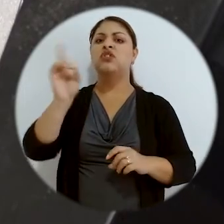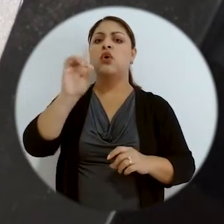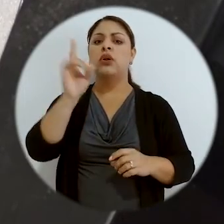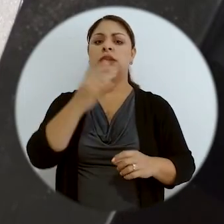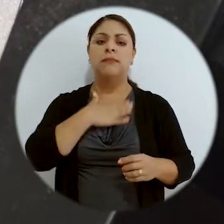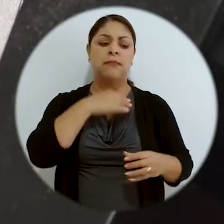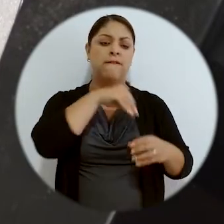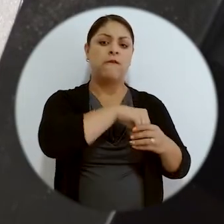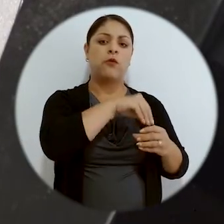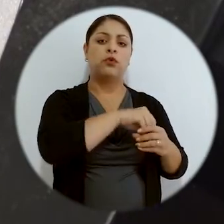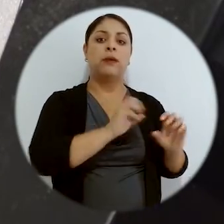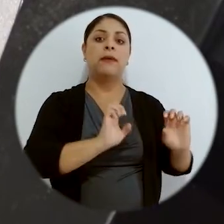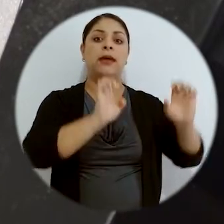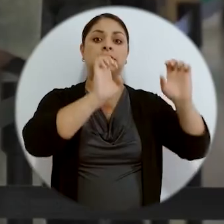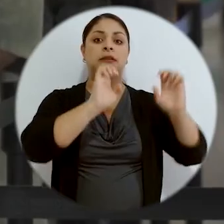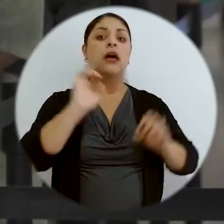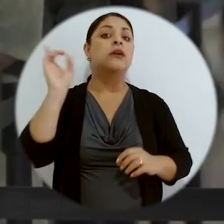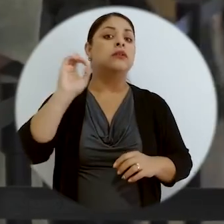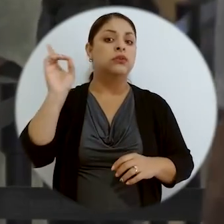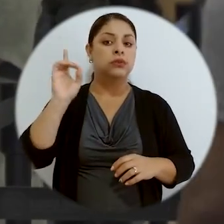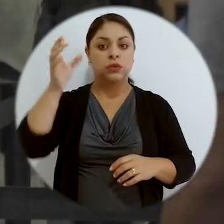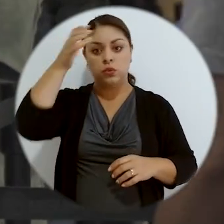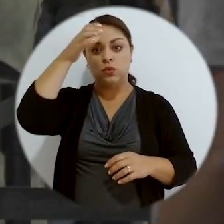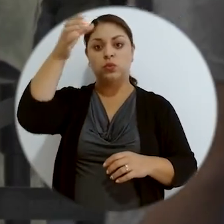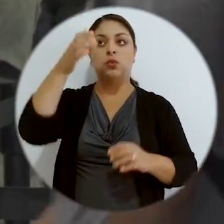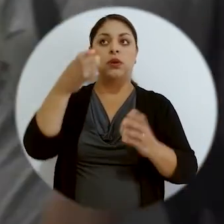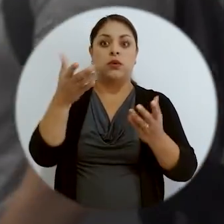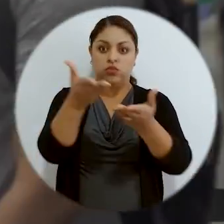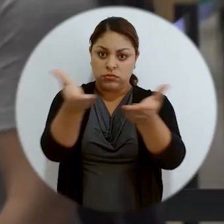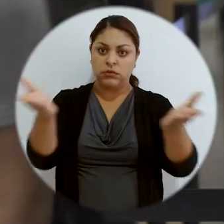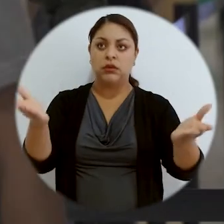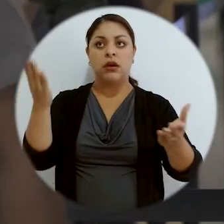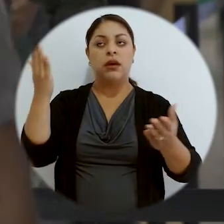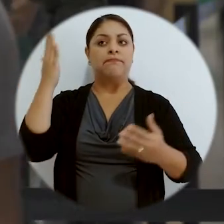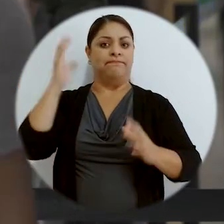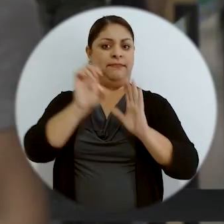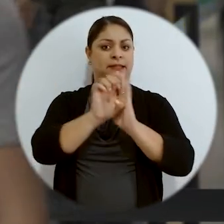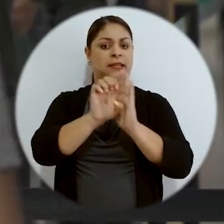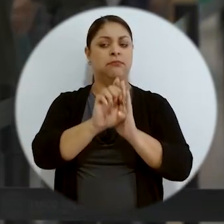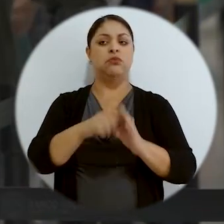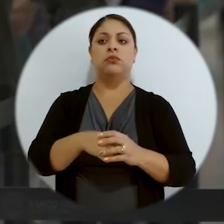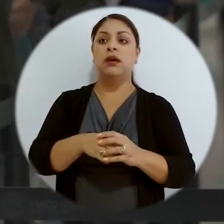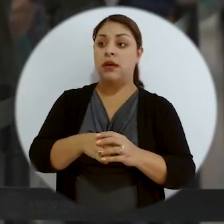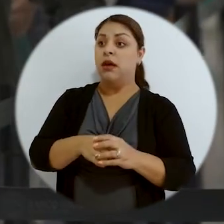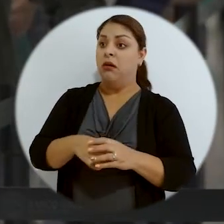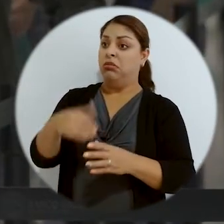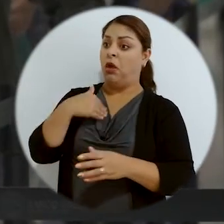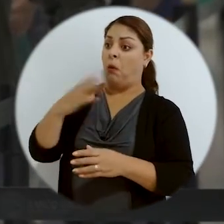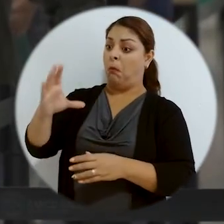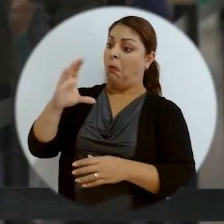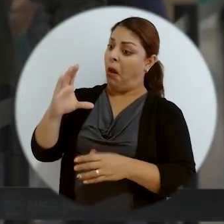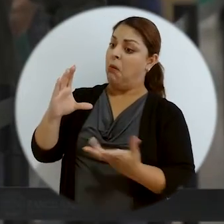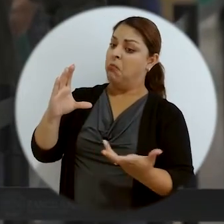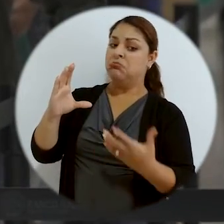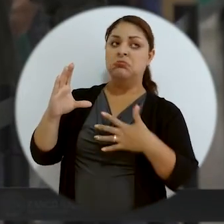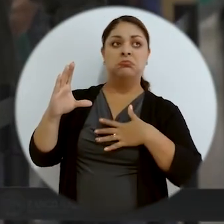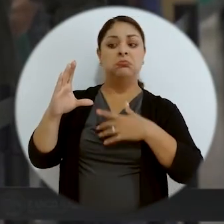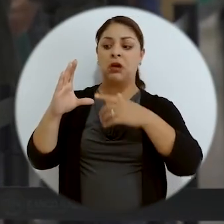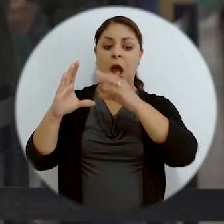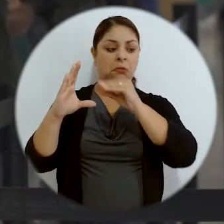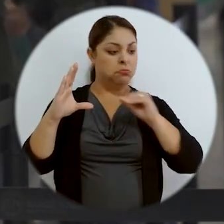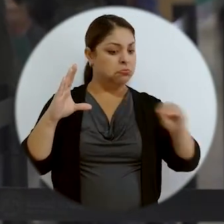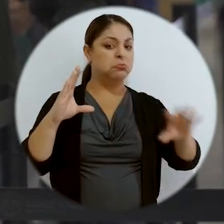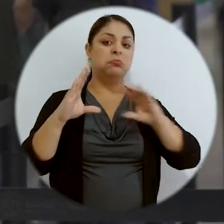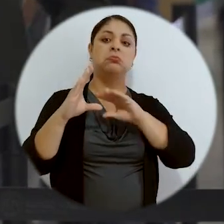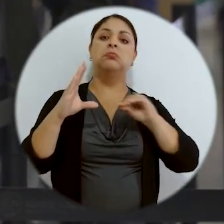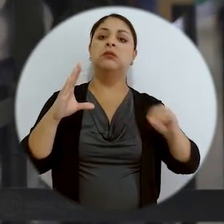¿Dónde está nuestro fondo de emergencia? ¿Dónde está nuestra cultura de decir, bueno, cuando tengo vacas gordas voy a ahorrar para